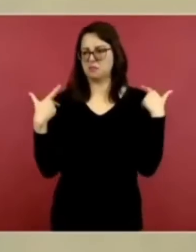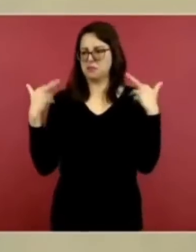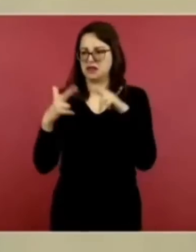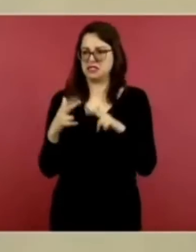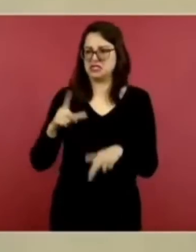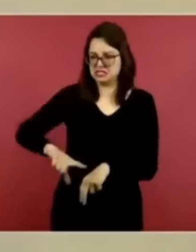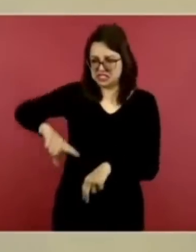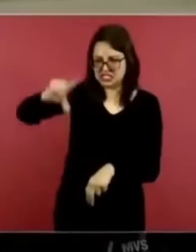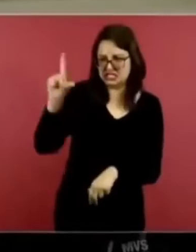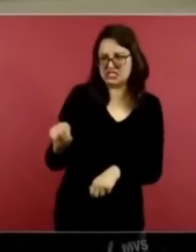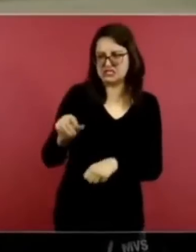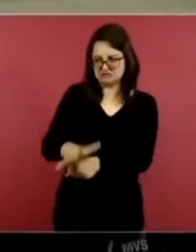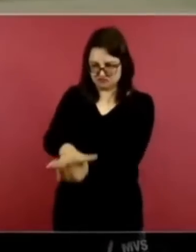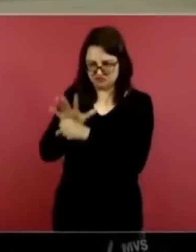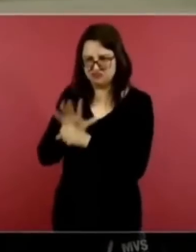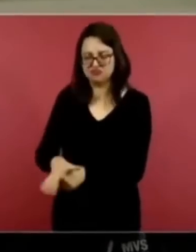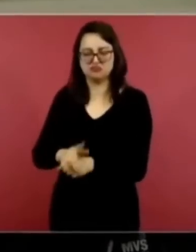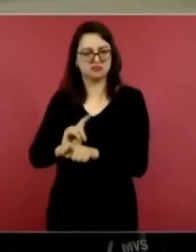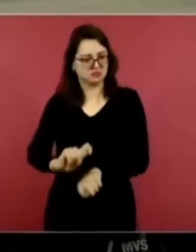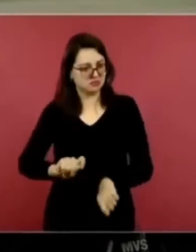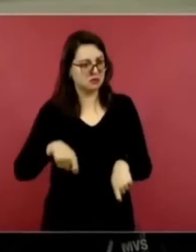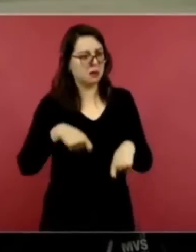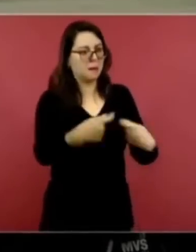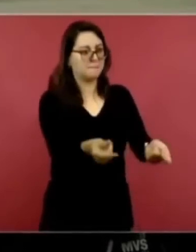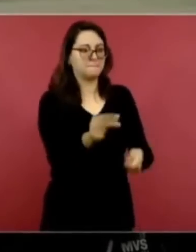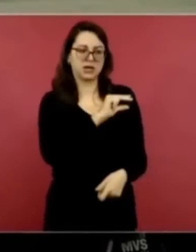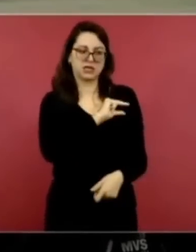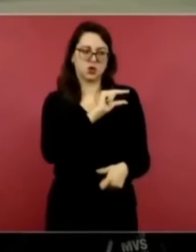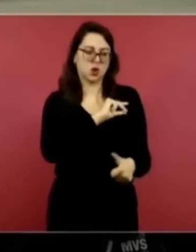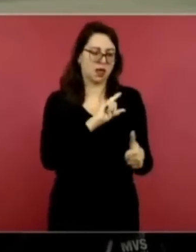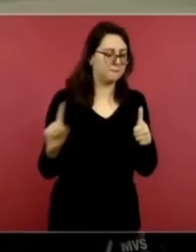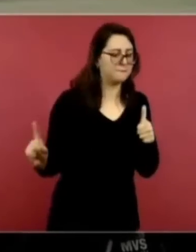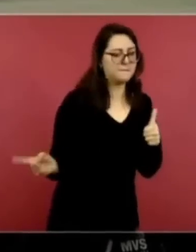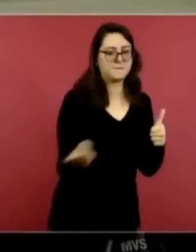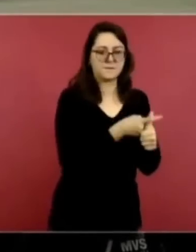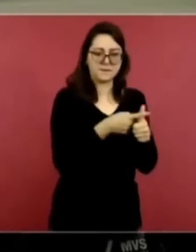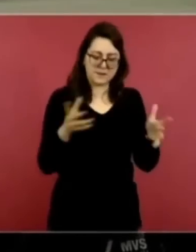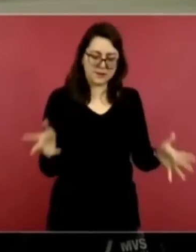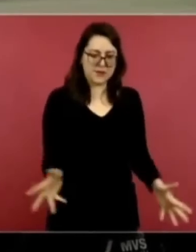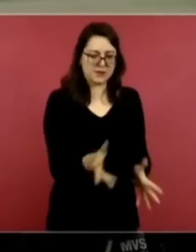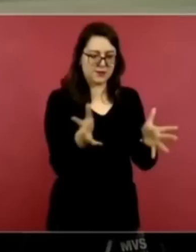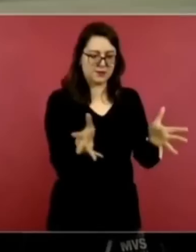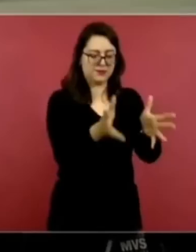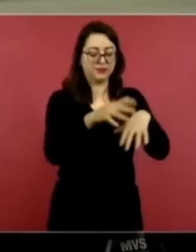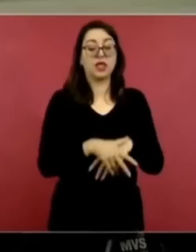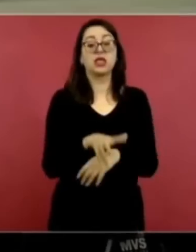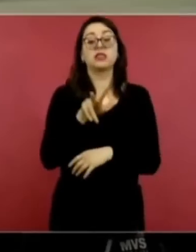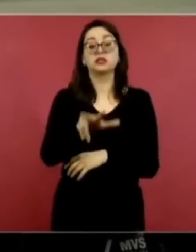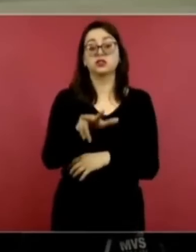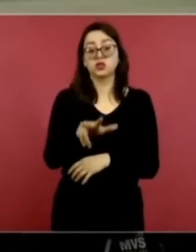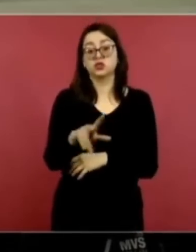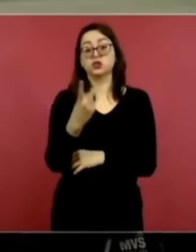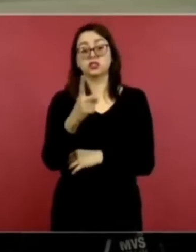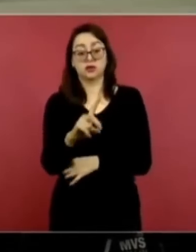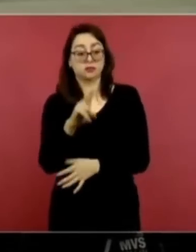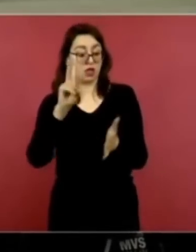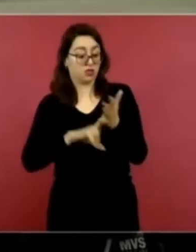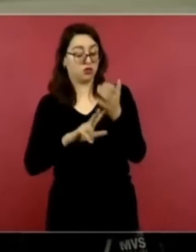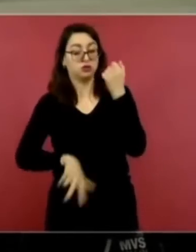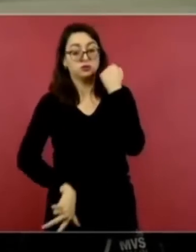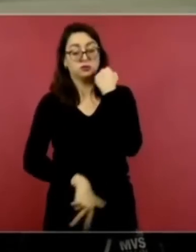avanzar en la privatización de la enseñanza el 18 de diciembre de 2012 el Senado aprobó las reformas